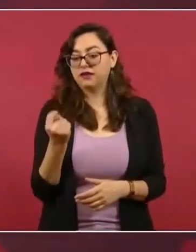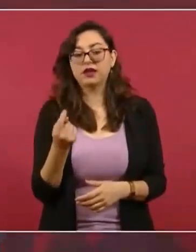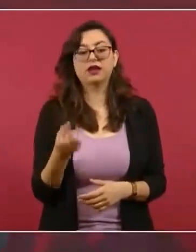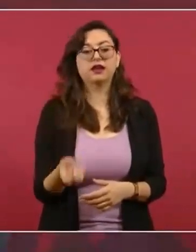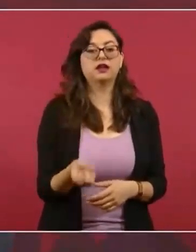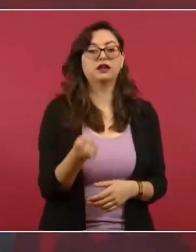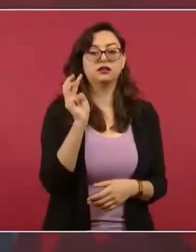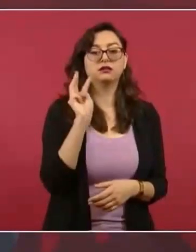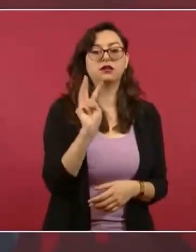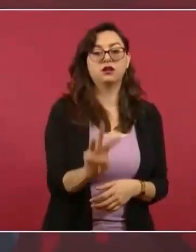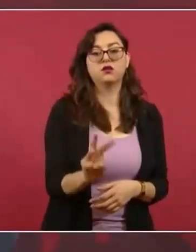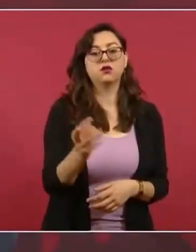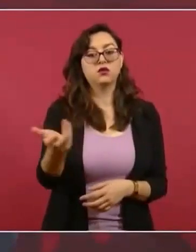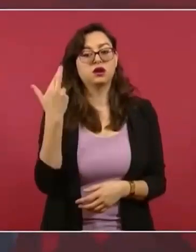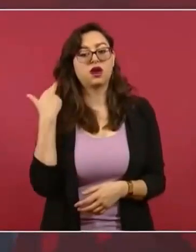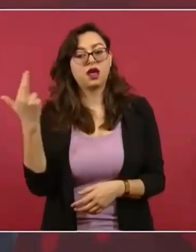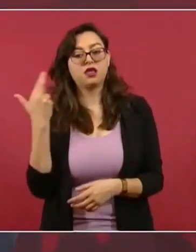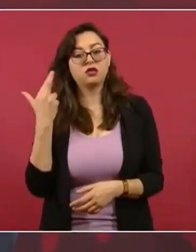W